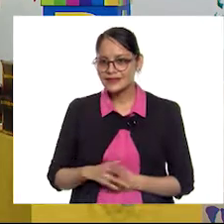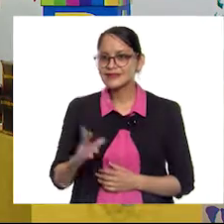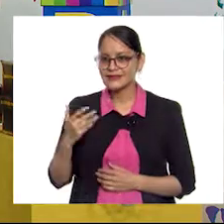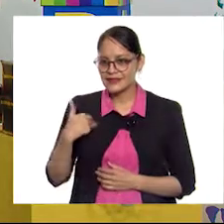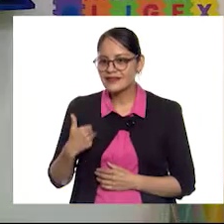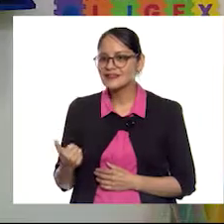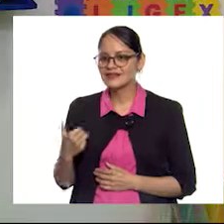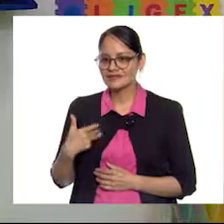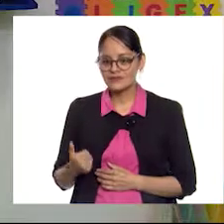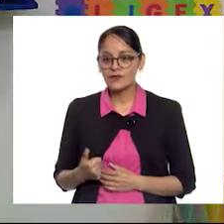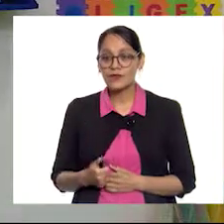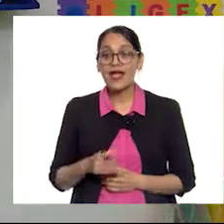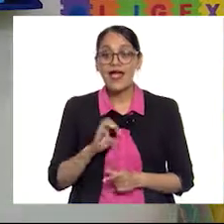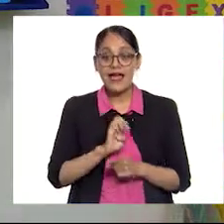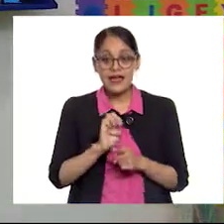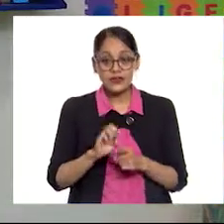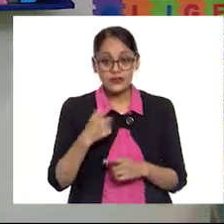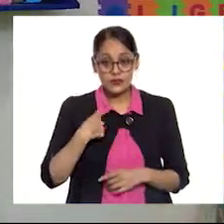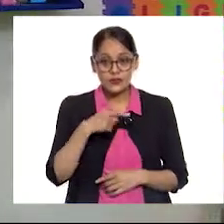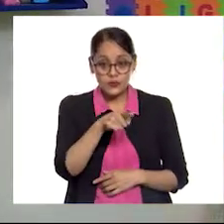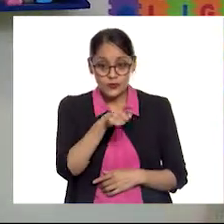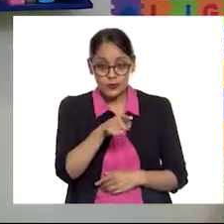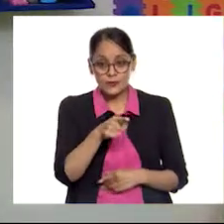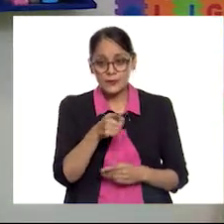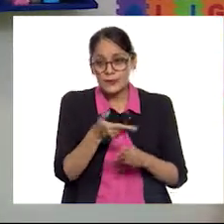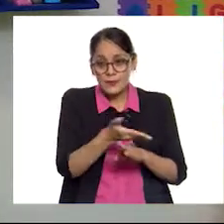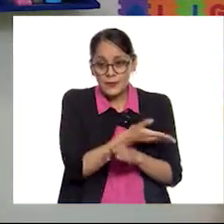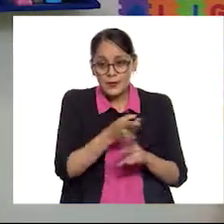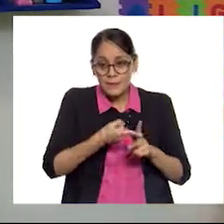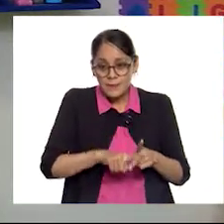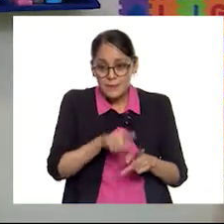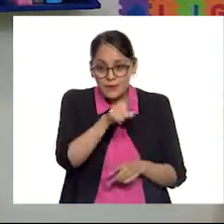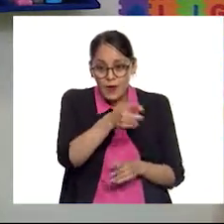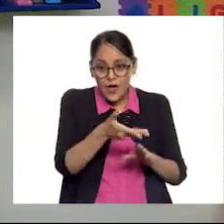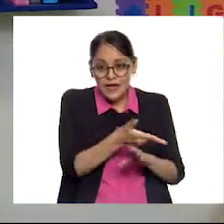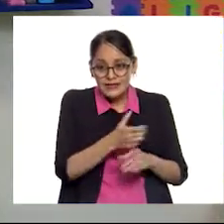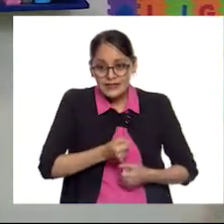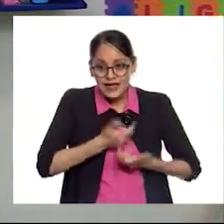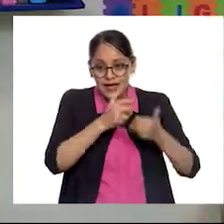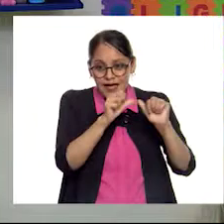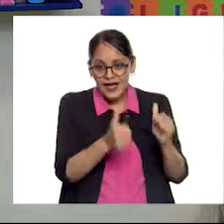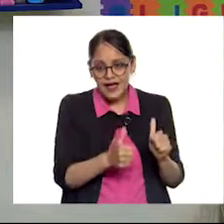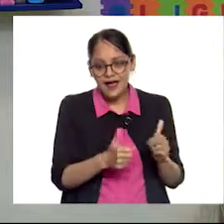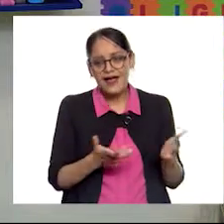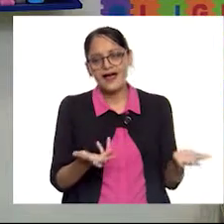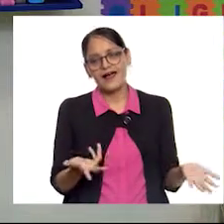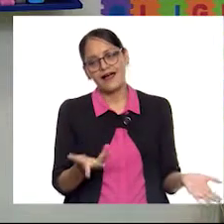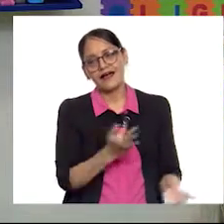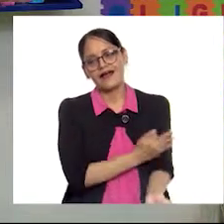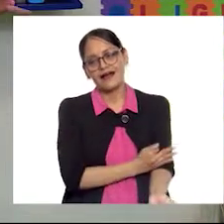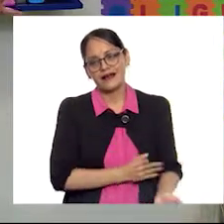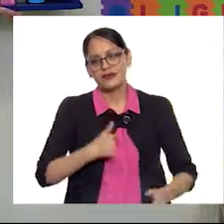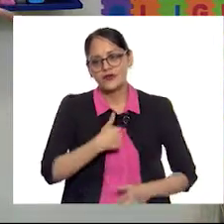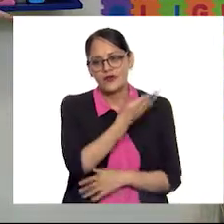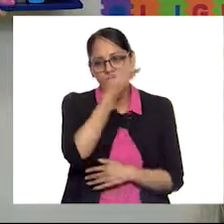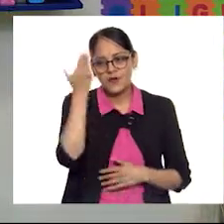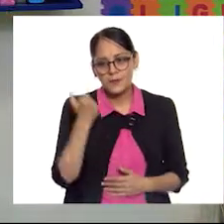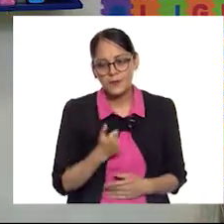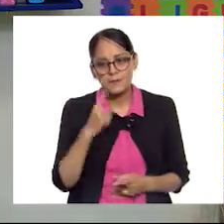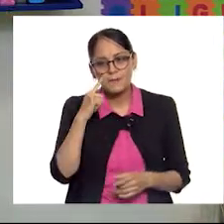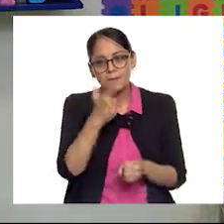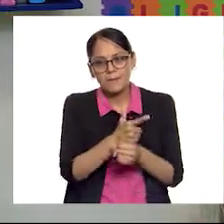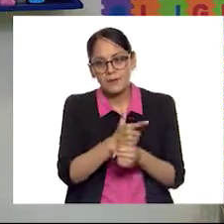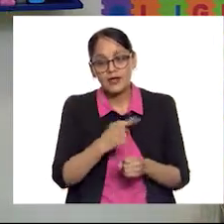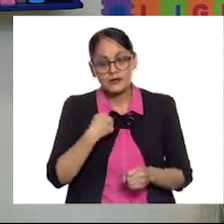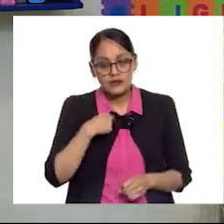ya entendí. Entonces lo que estaba haciendo al principio era un performance. Exacto. Claro, como yo no sabía, yo no me enteré y